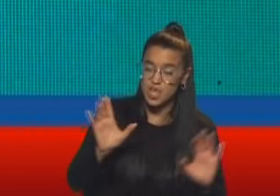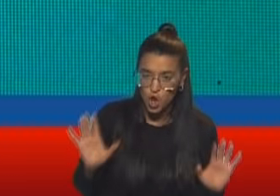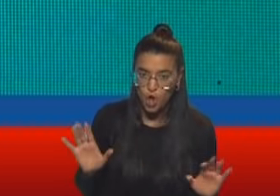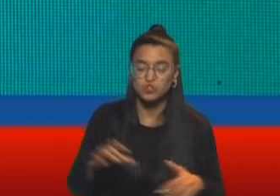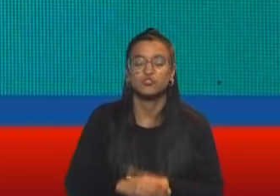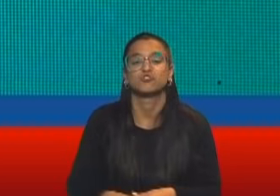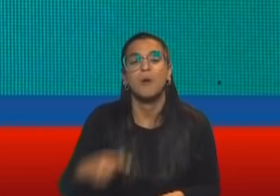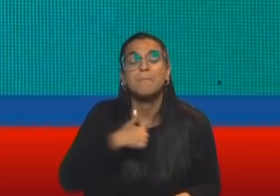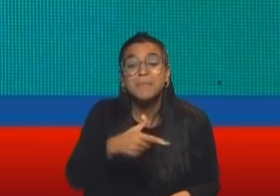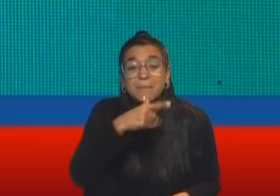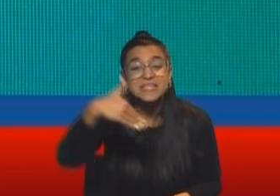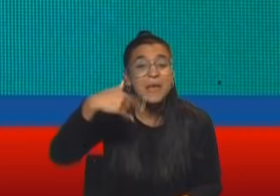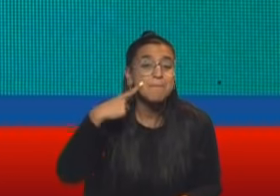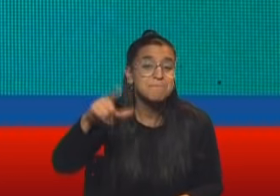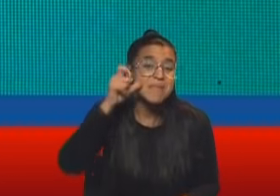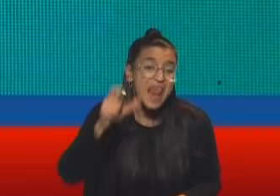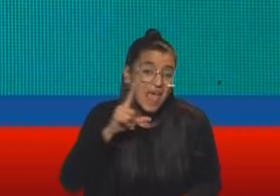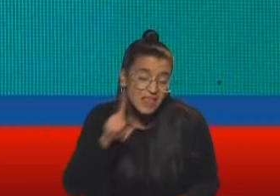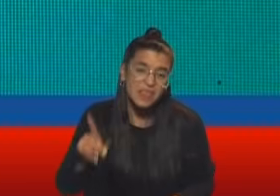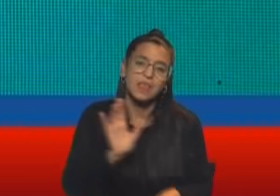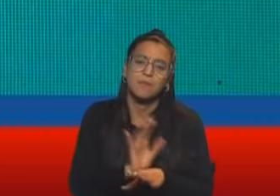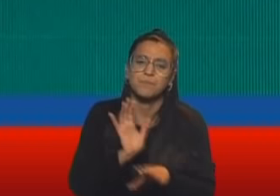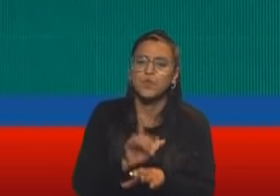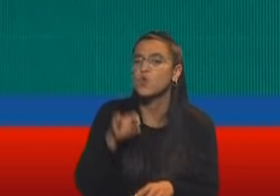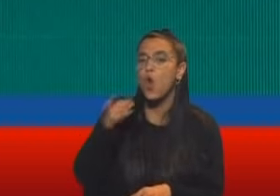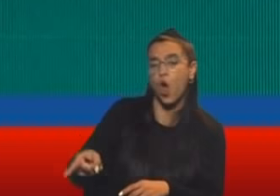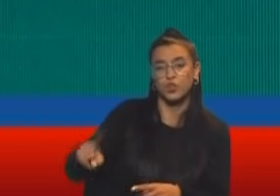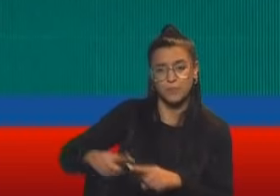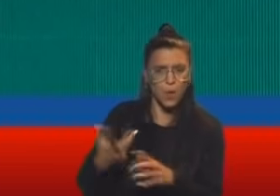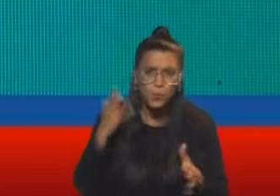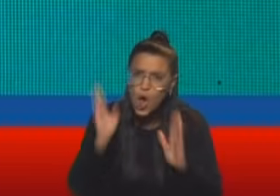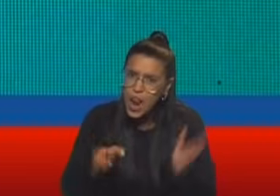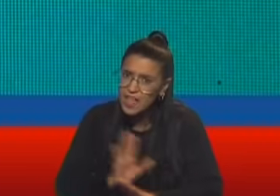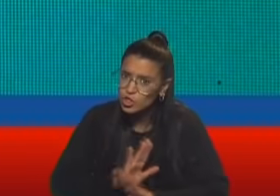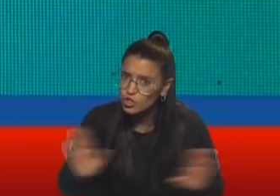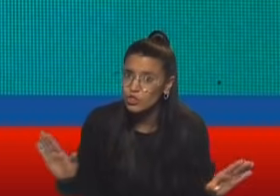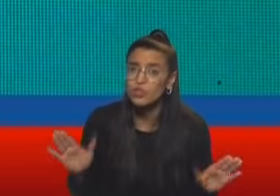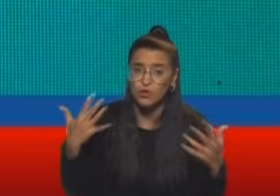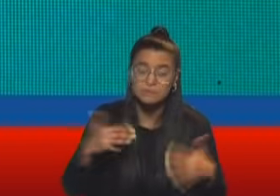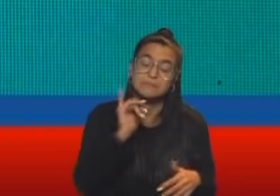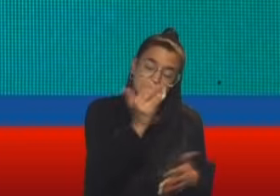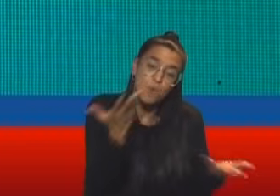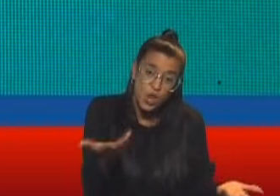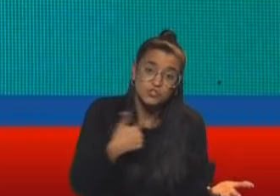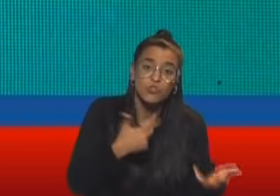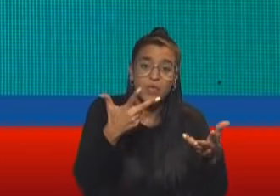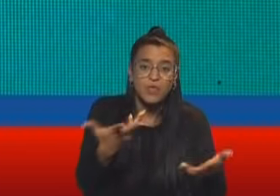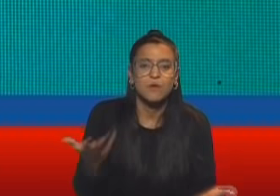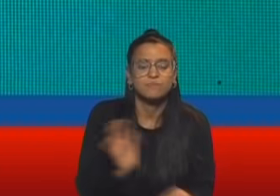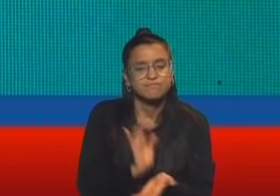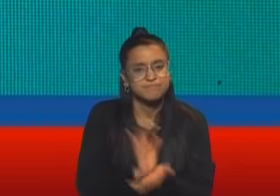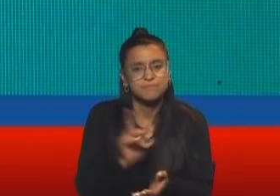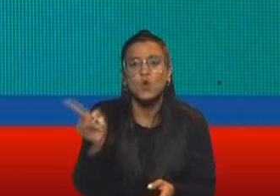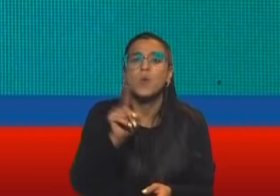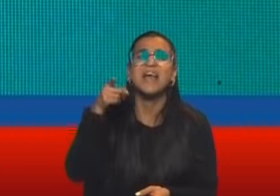parece que el discurso de Milei es más rupturista, no solo es la antipolítica, claro, es más, sí, por eso te digo, es mucho más extremo